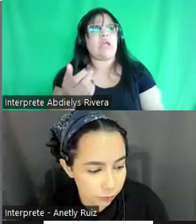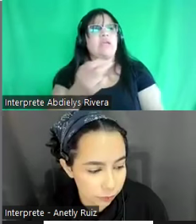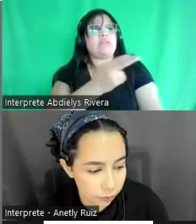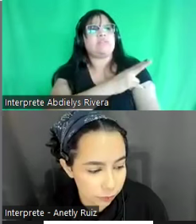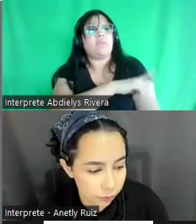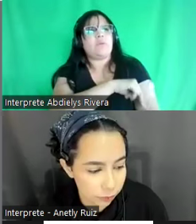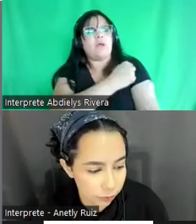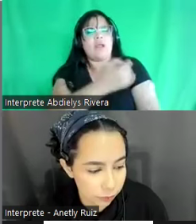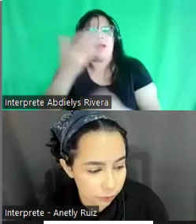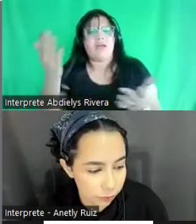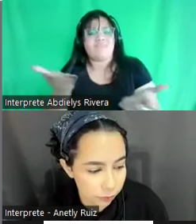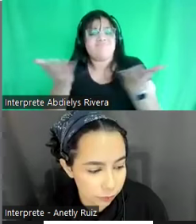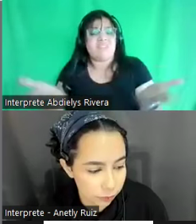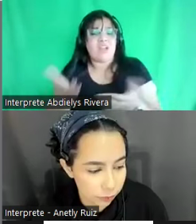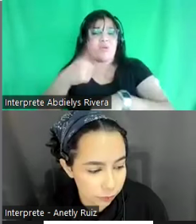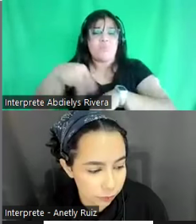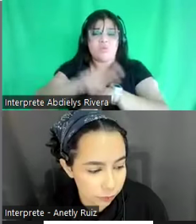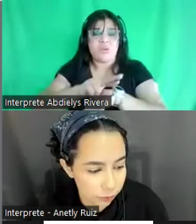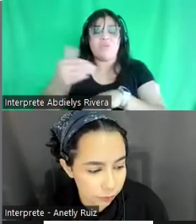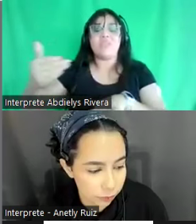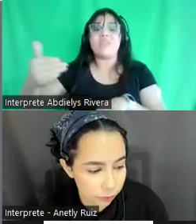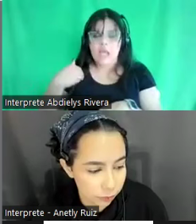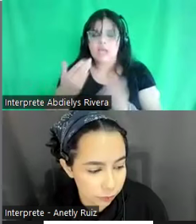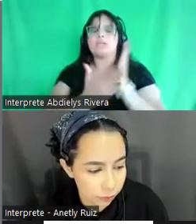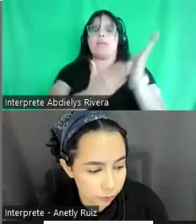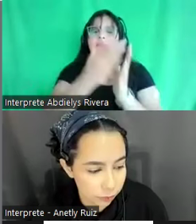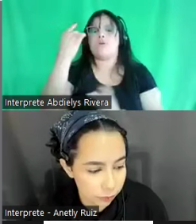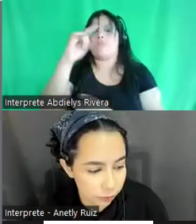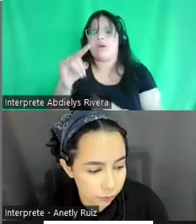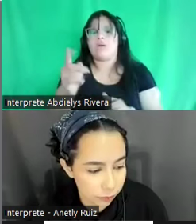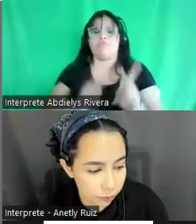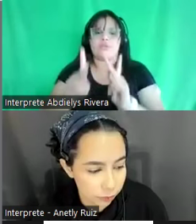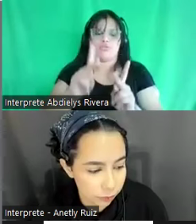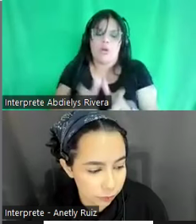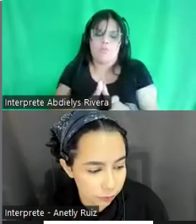para pacientes bariátricos, y eso, ¿verdad?, nos limita bastante. Así que,